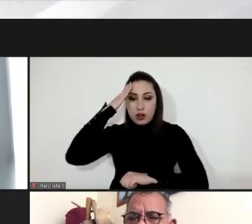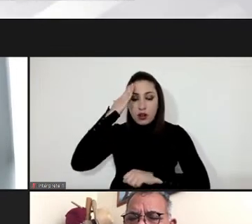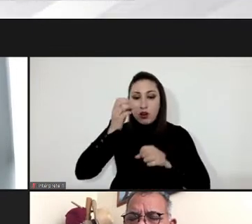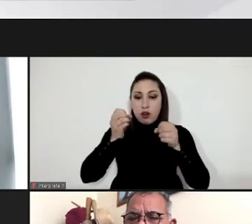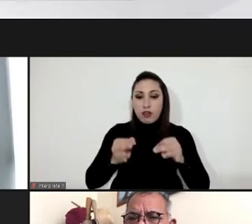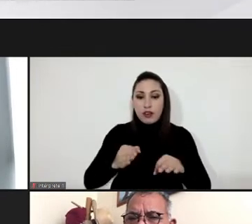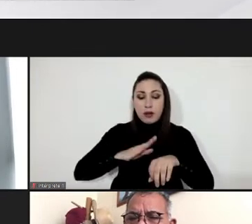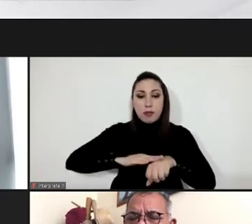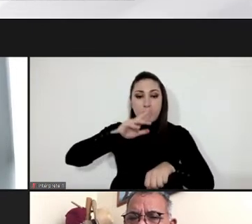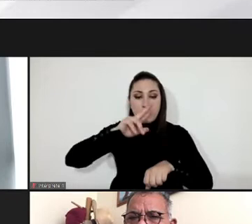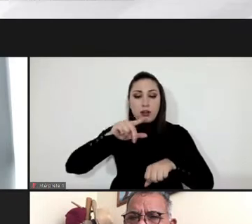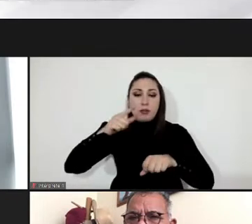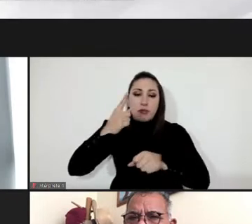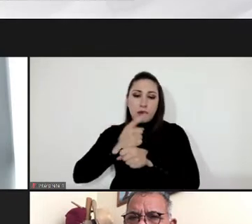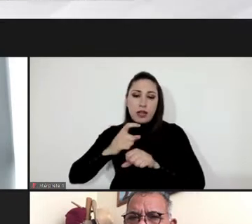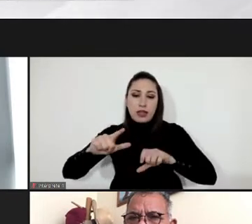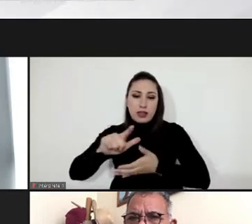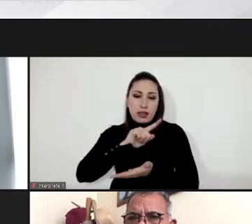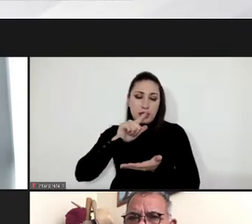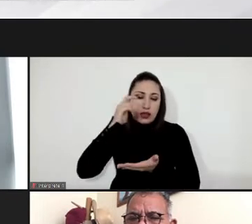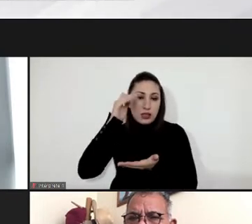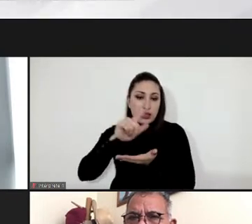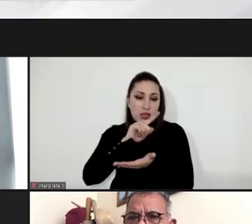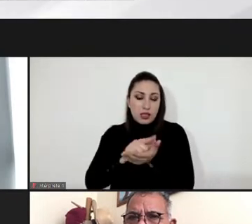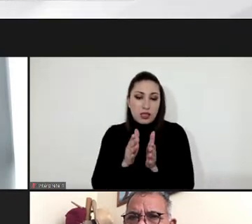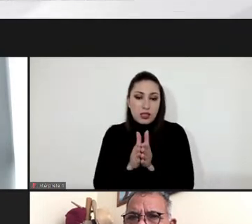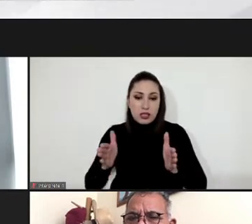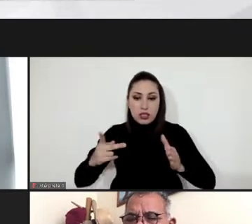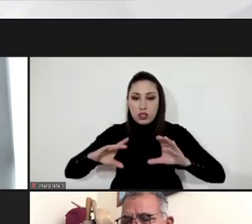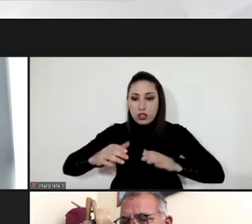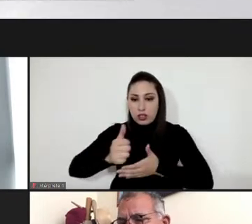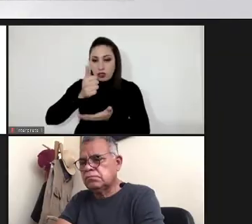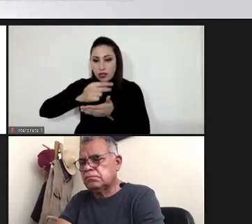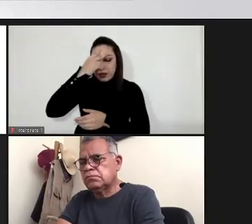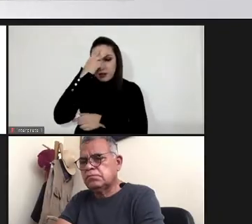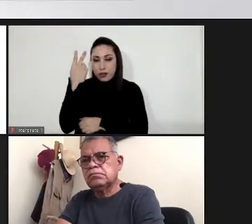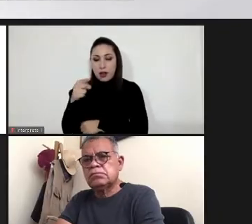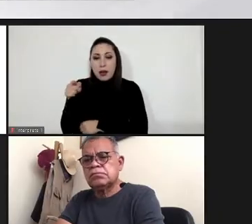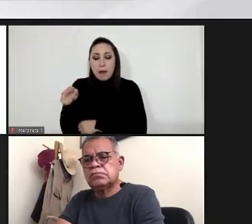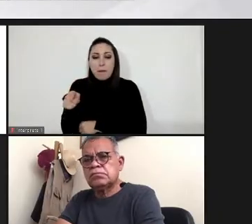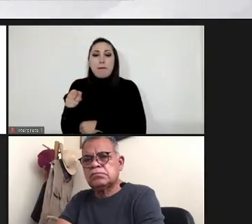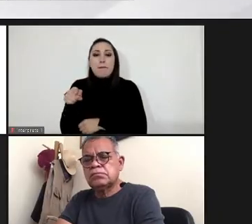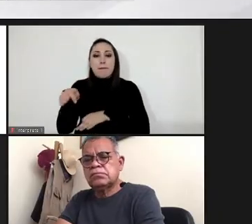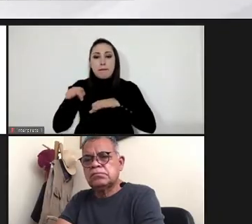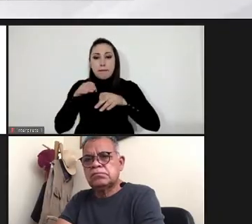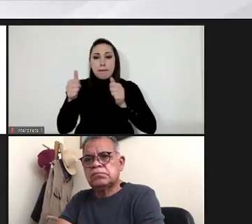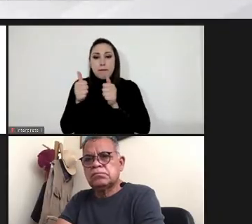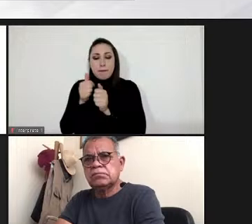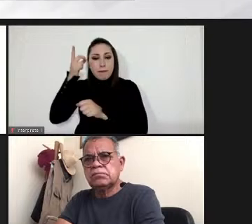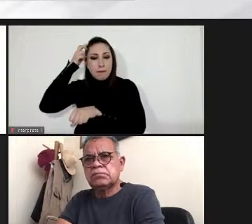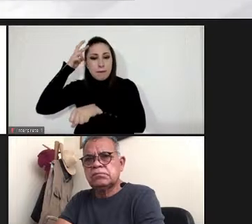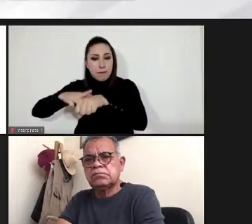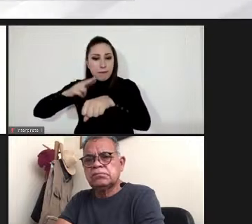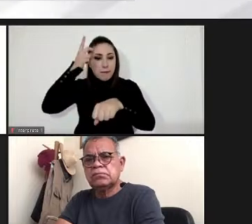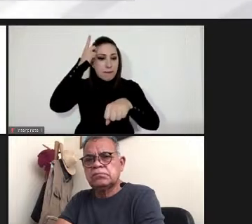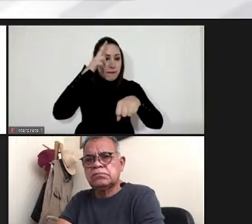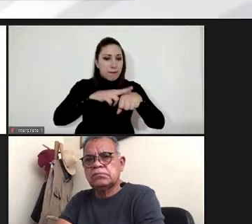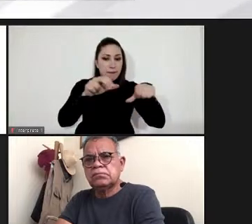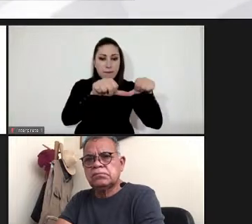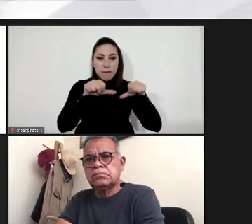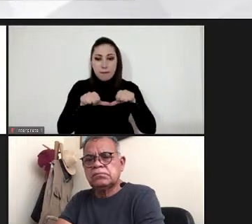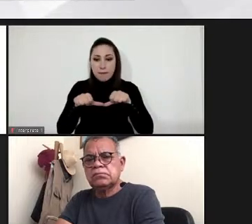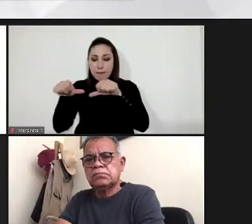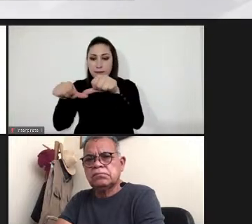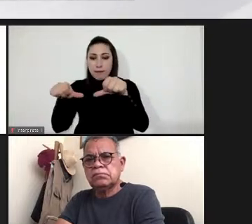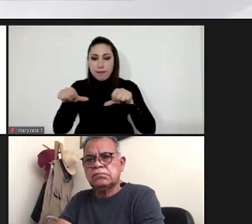primera legislatura, para que en el ámbito de sus facultades emprenda las acciones que correspondan a fin de instar a las personas titulares